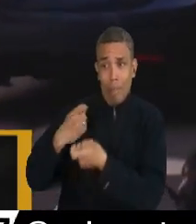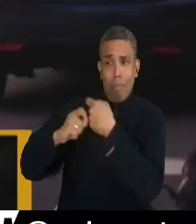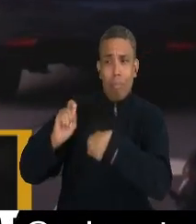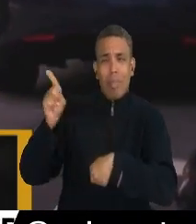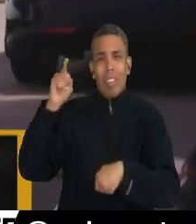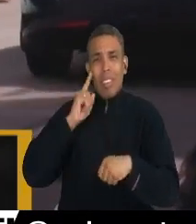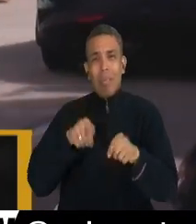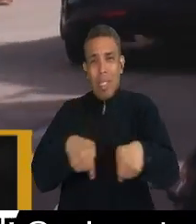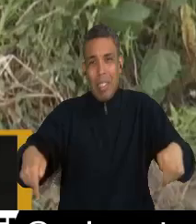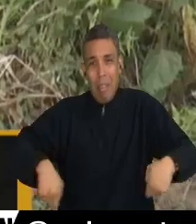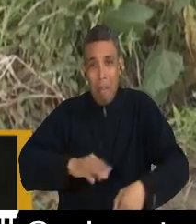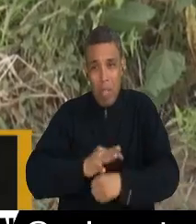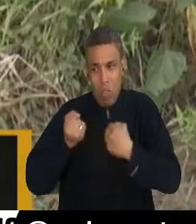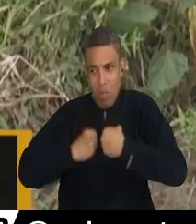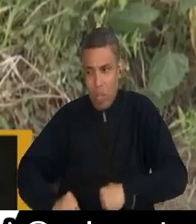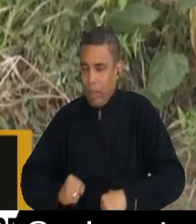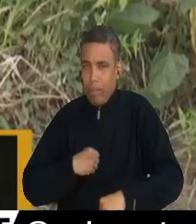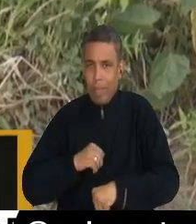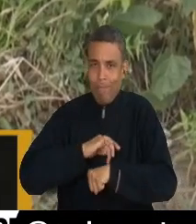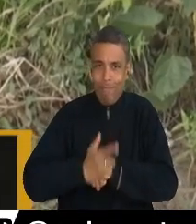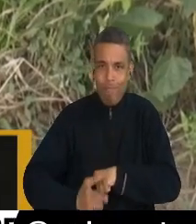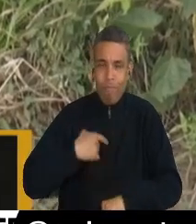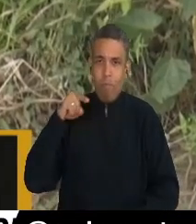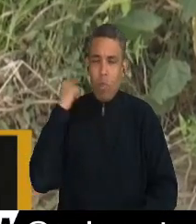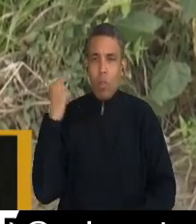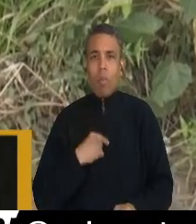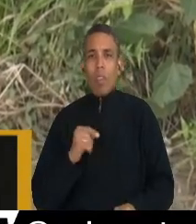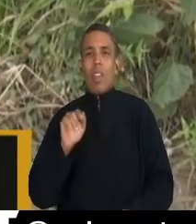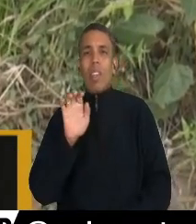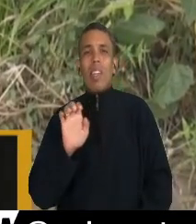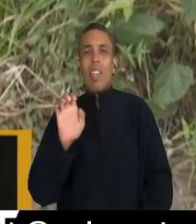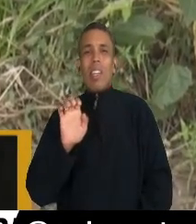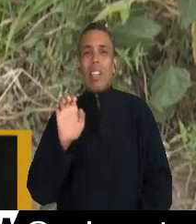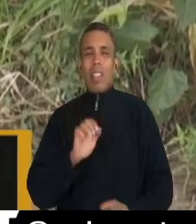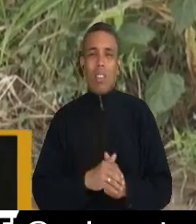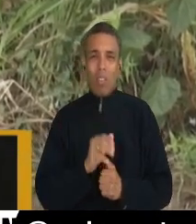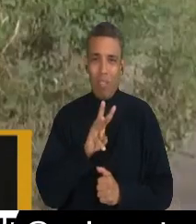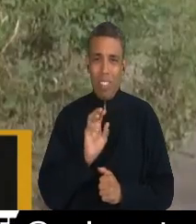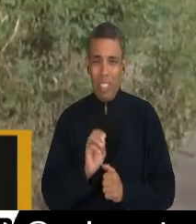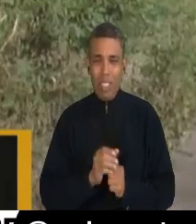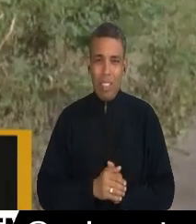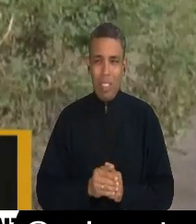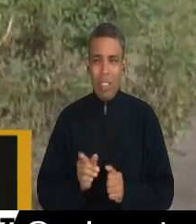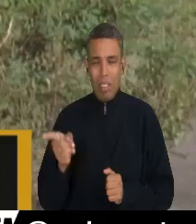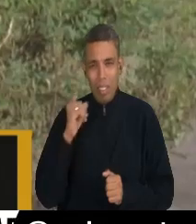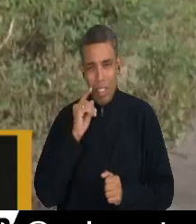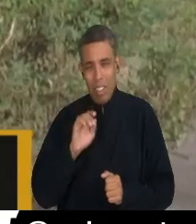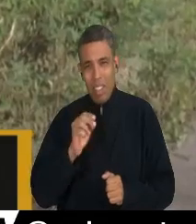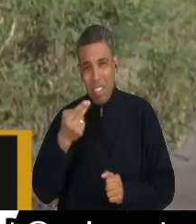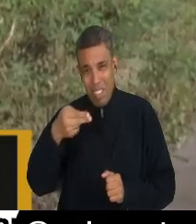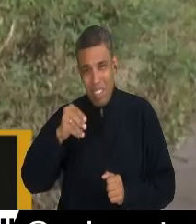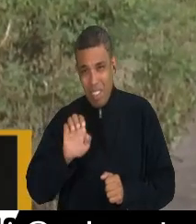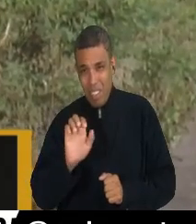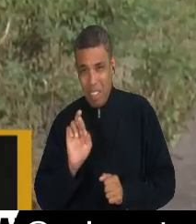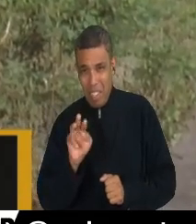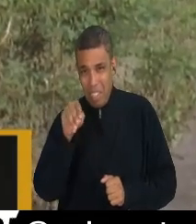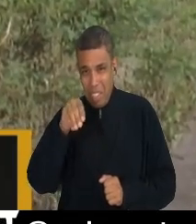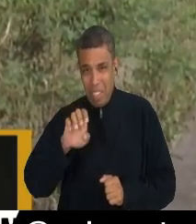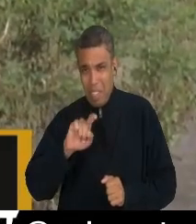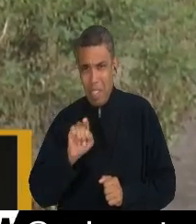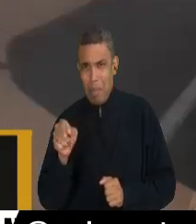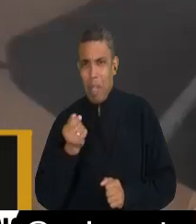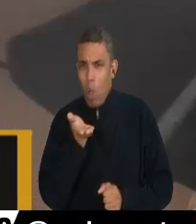posteriormente murió. En enero 30, Hermes Medina Dulcey se quitó la vida en la vereda Campo 25, Corregimiento El Centro. Tenía